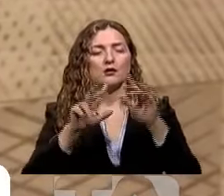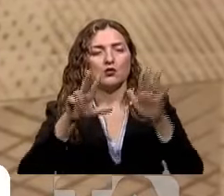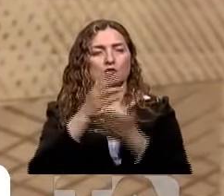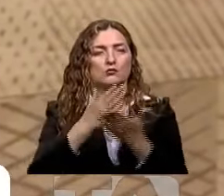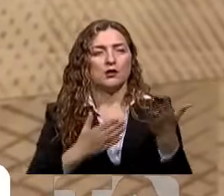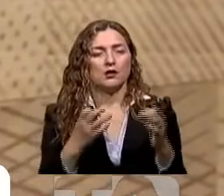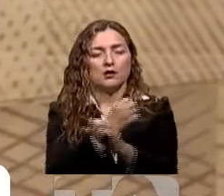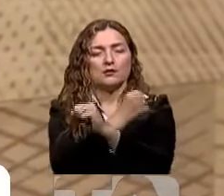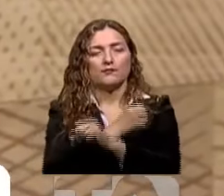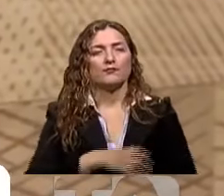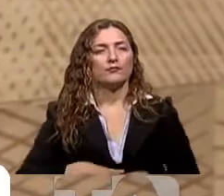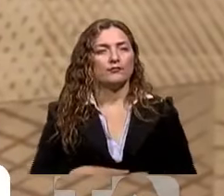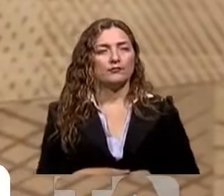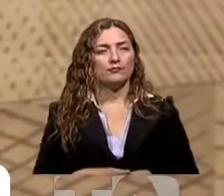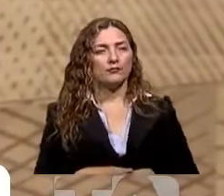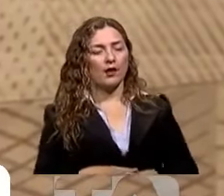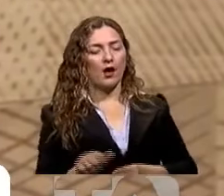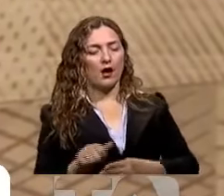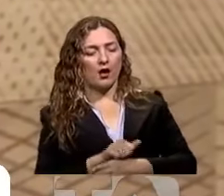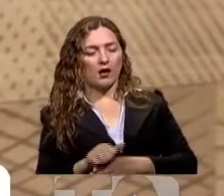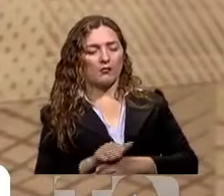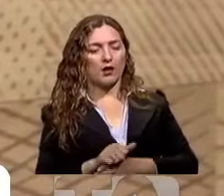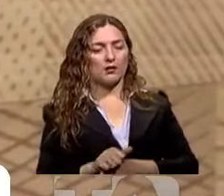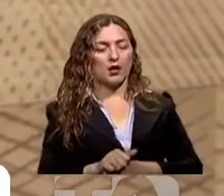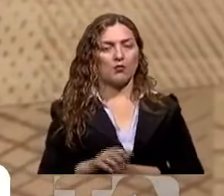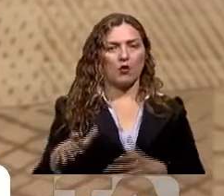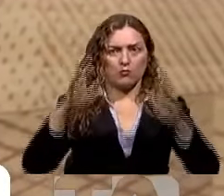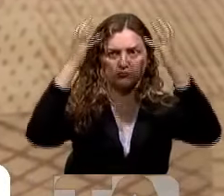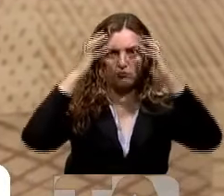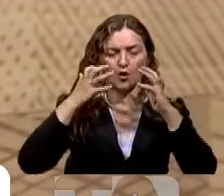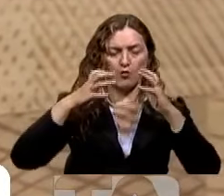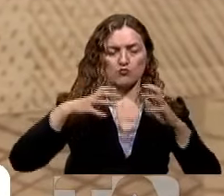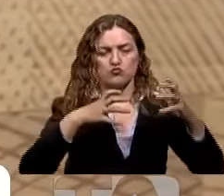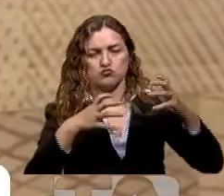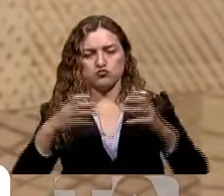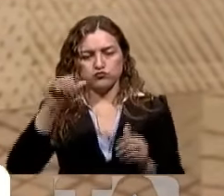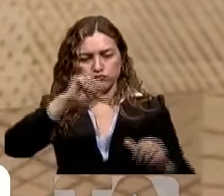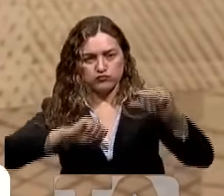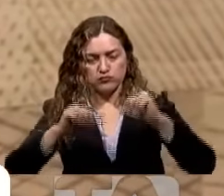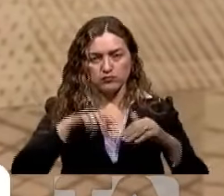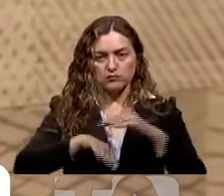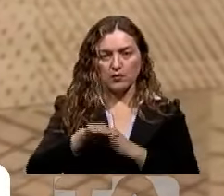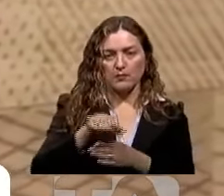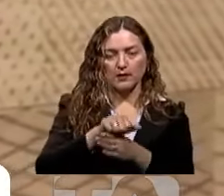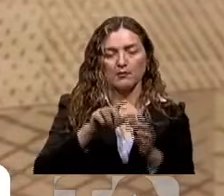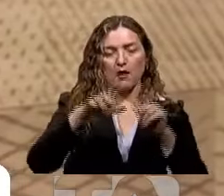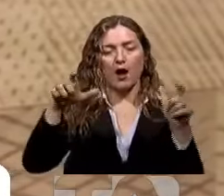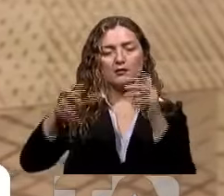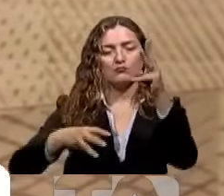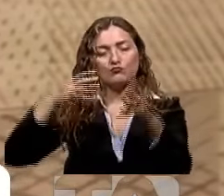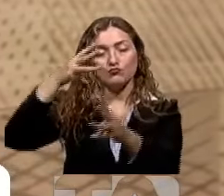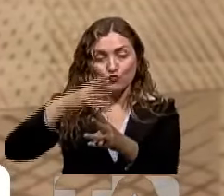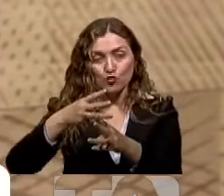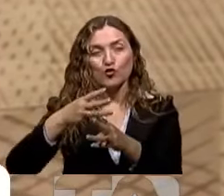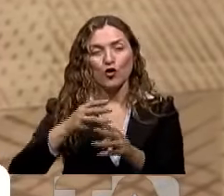media de la noche, se van a entrenar. Con astronautas van a estar en el laboratorio de inmersión y entrenamiento más grande del mundo, donde